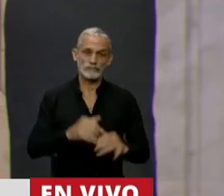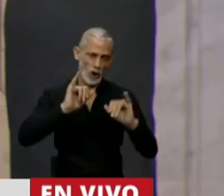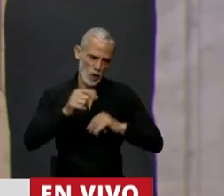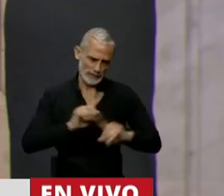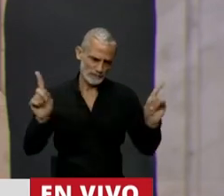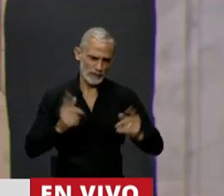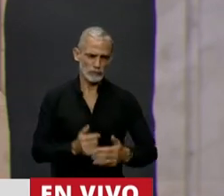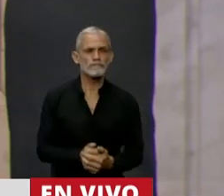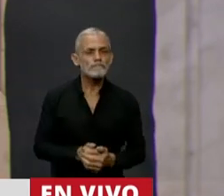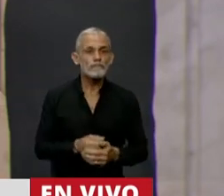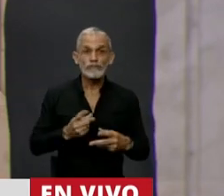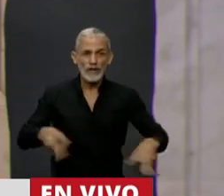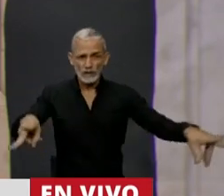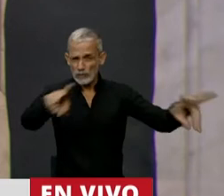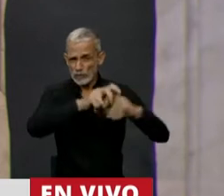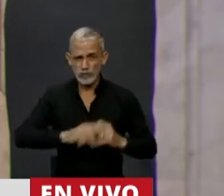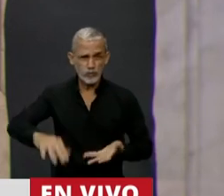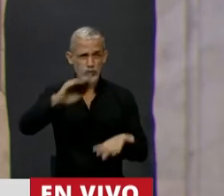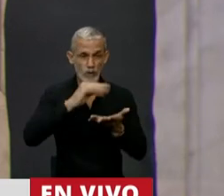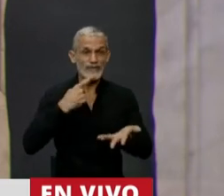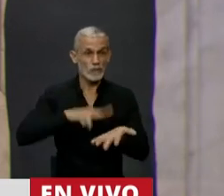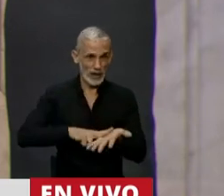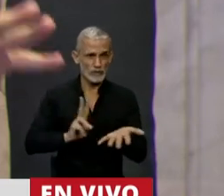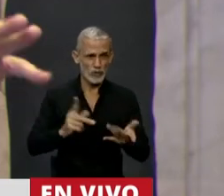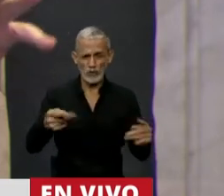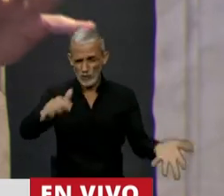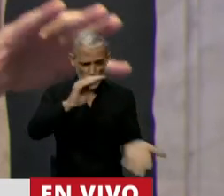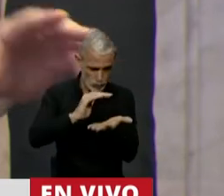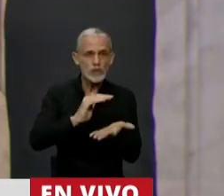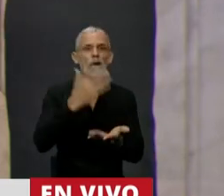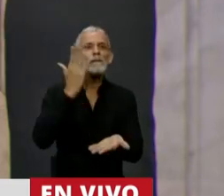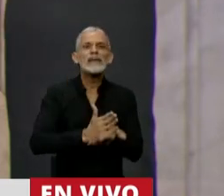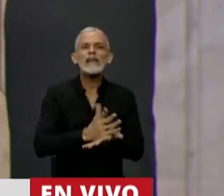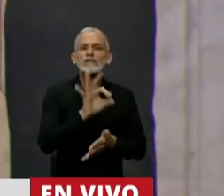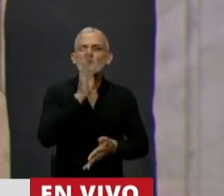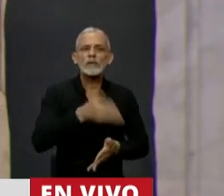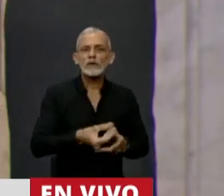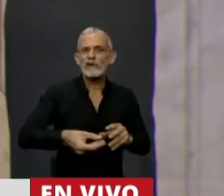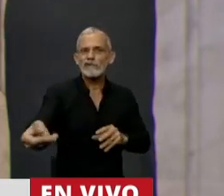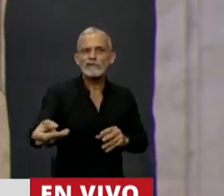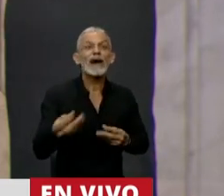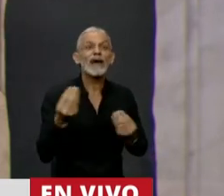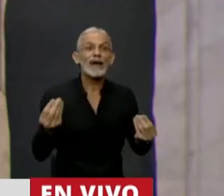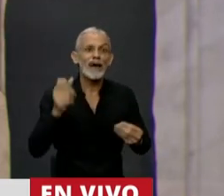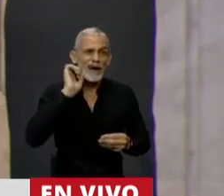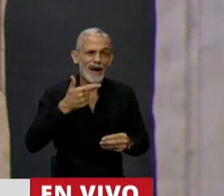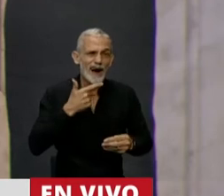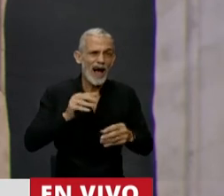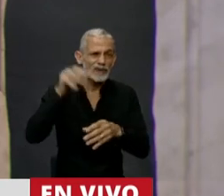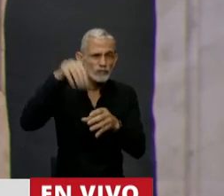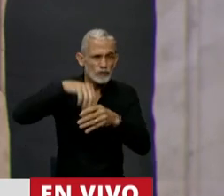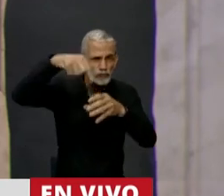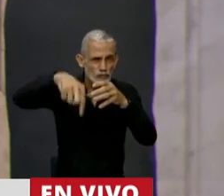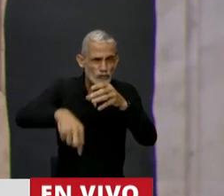inaceptable. De lo recaudado de este impuesto, presidente, casi la mitad va a ir a la exploración del gas con el método del